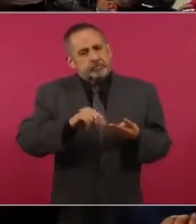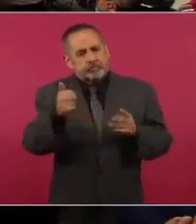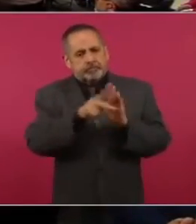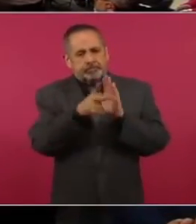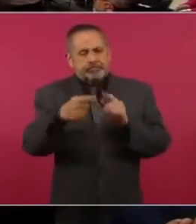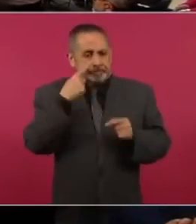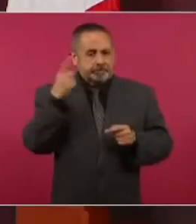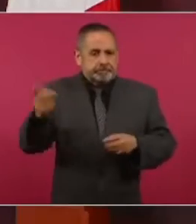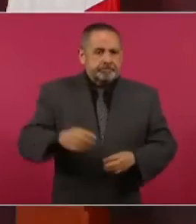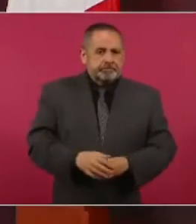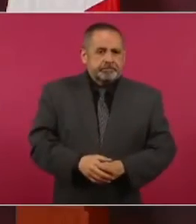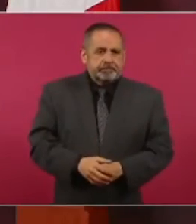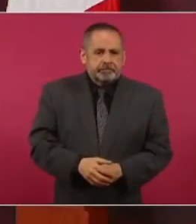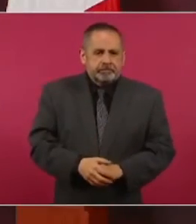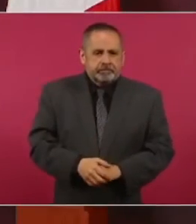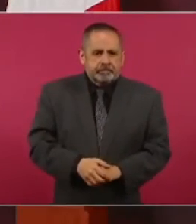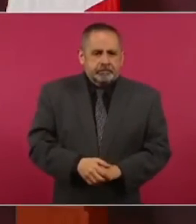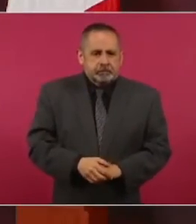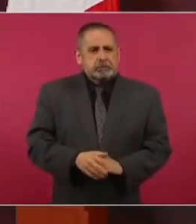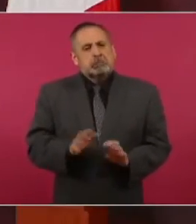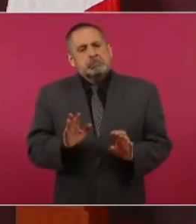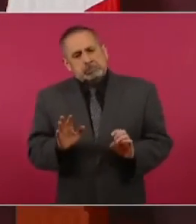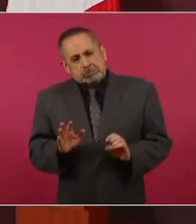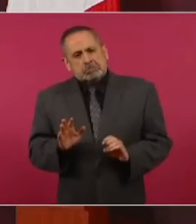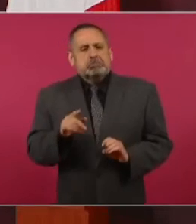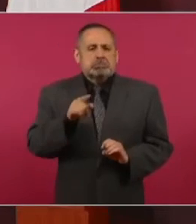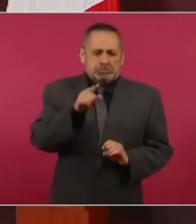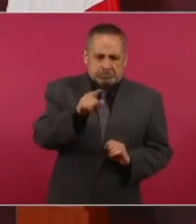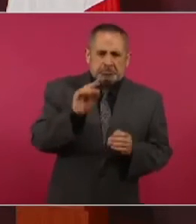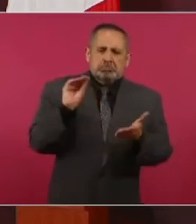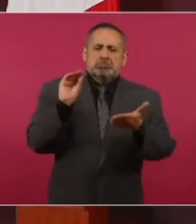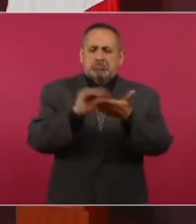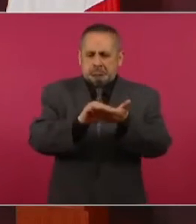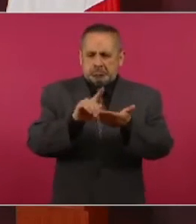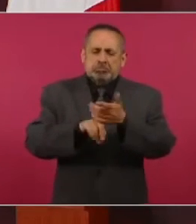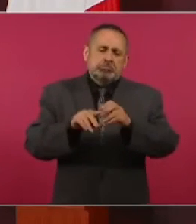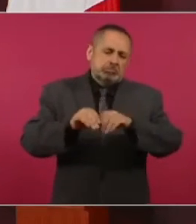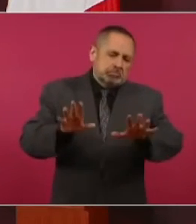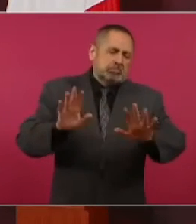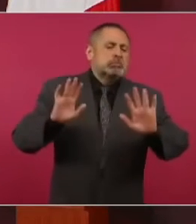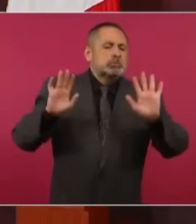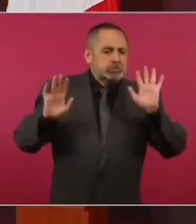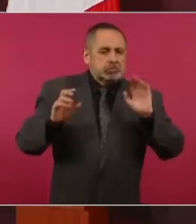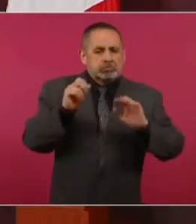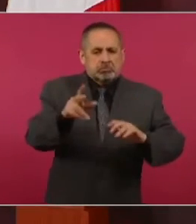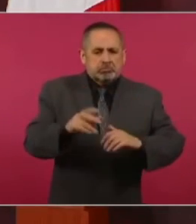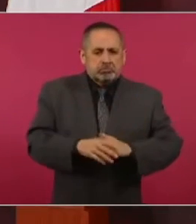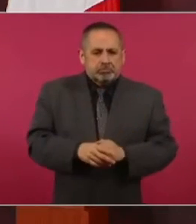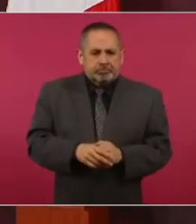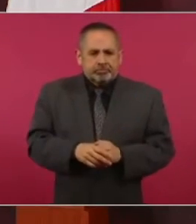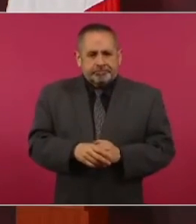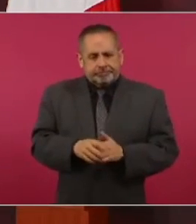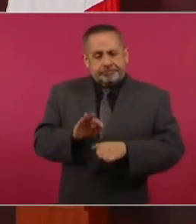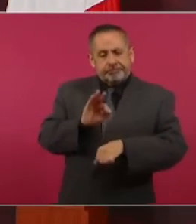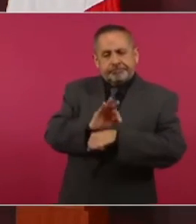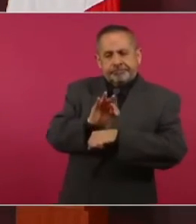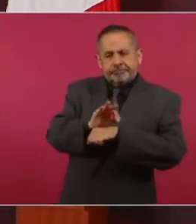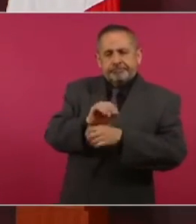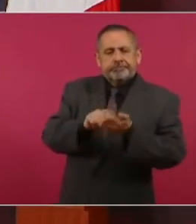Jornada. Ahí sí. Ahí sí fue nota. Protege a El Chapo.